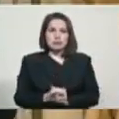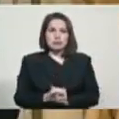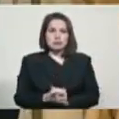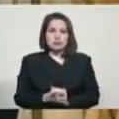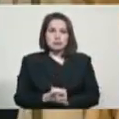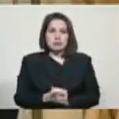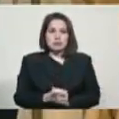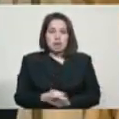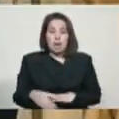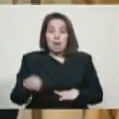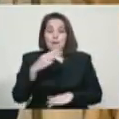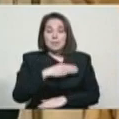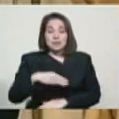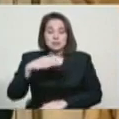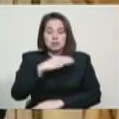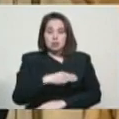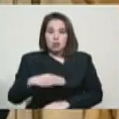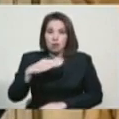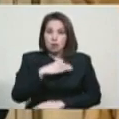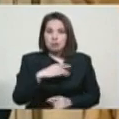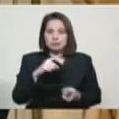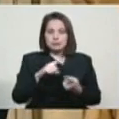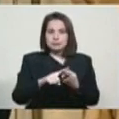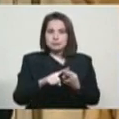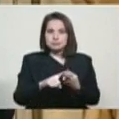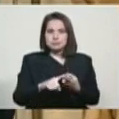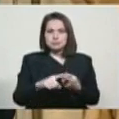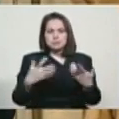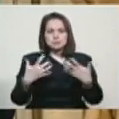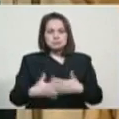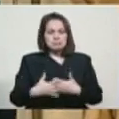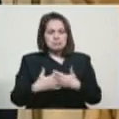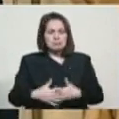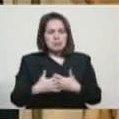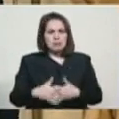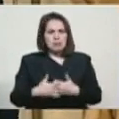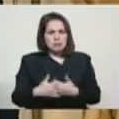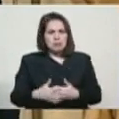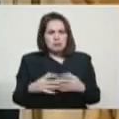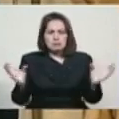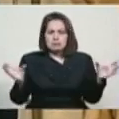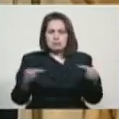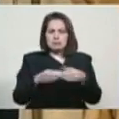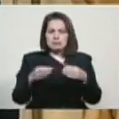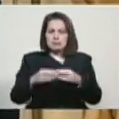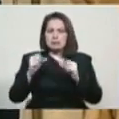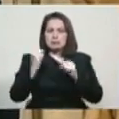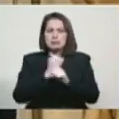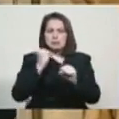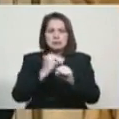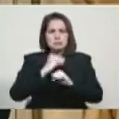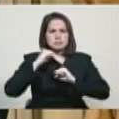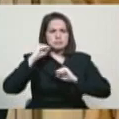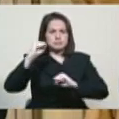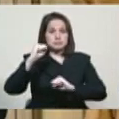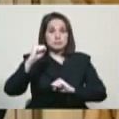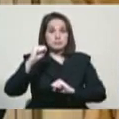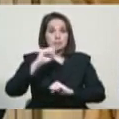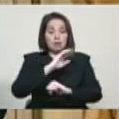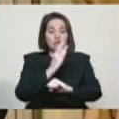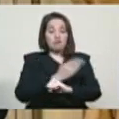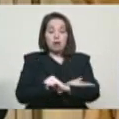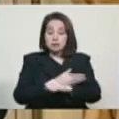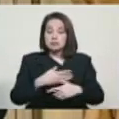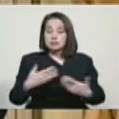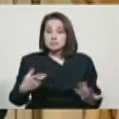tenemos la visión, tenemos los equipos, tenemos las fuerzas. Este año, como les